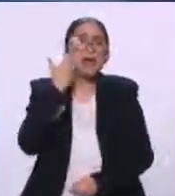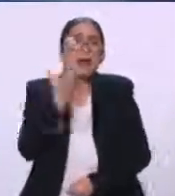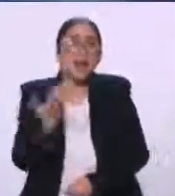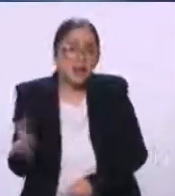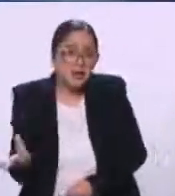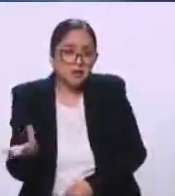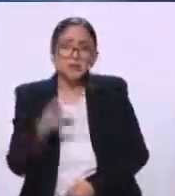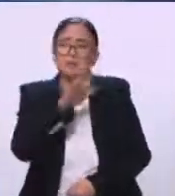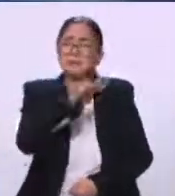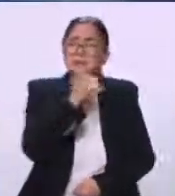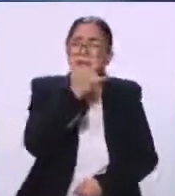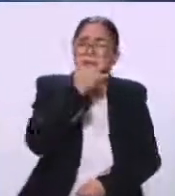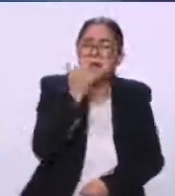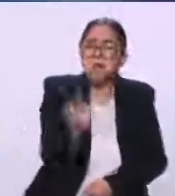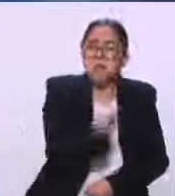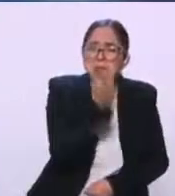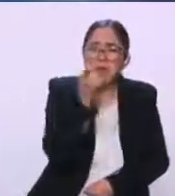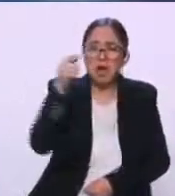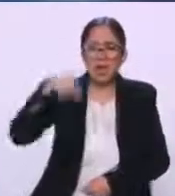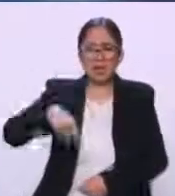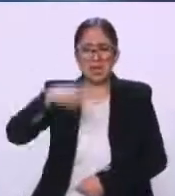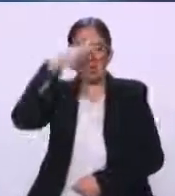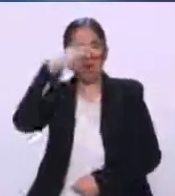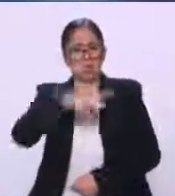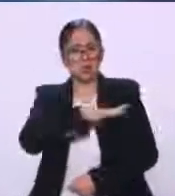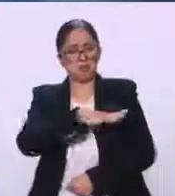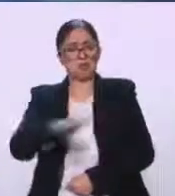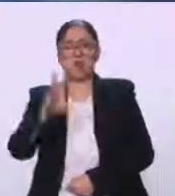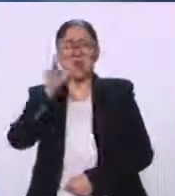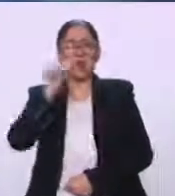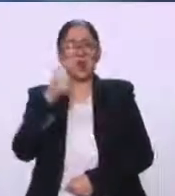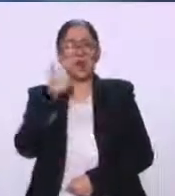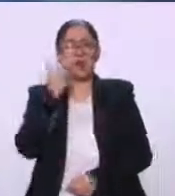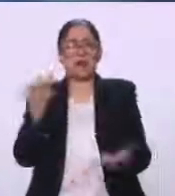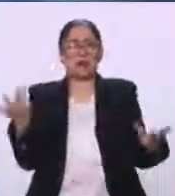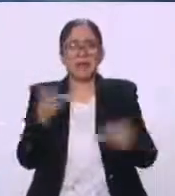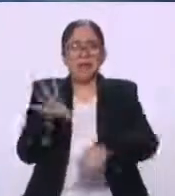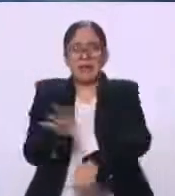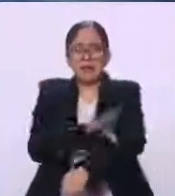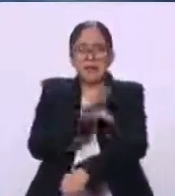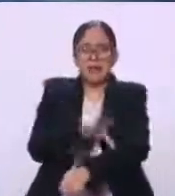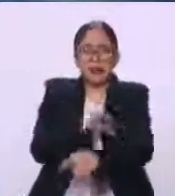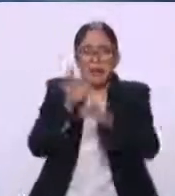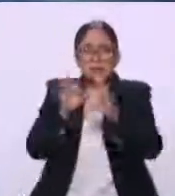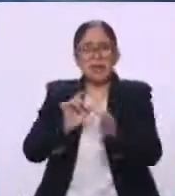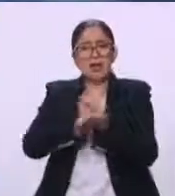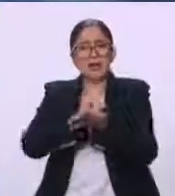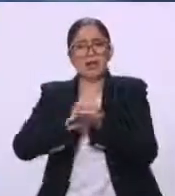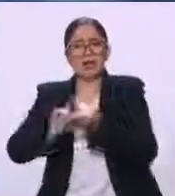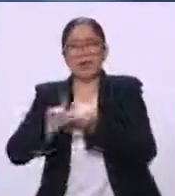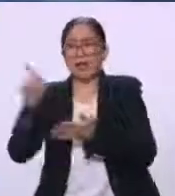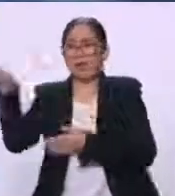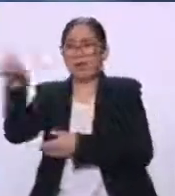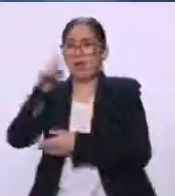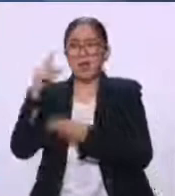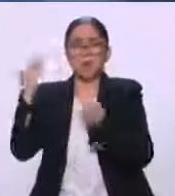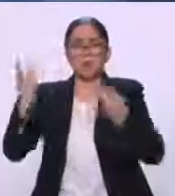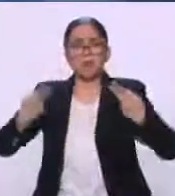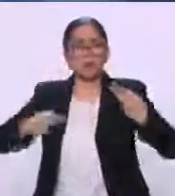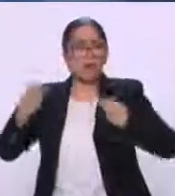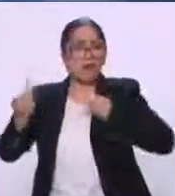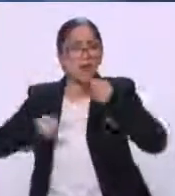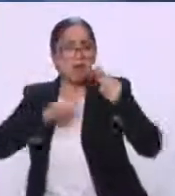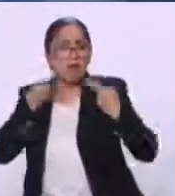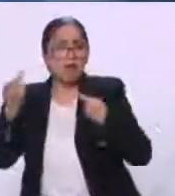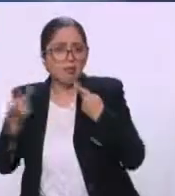haciendo la guerra a las energías renovables tal y como señalan, como afirman? Mira, te voy a decir una cosa muy así, muy a